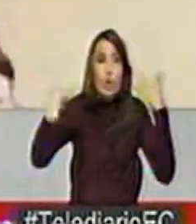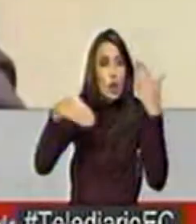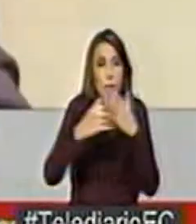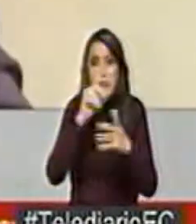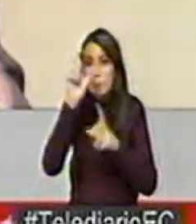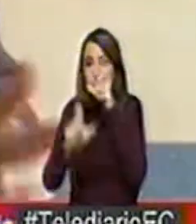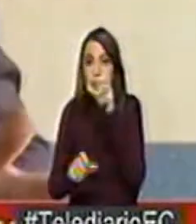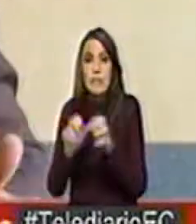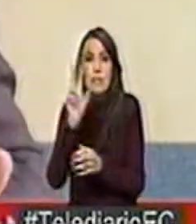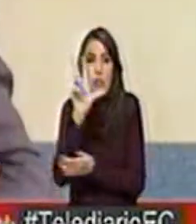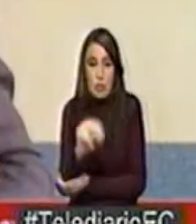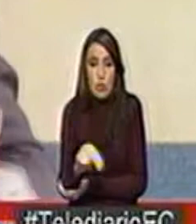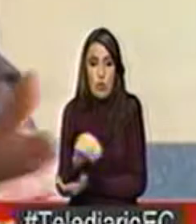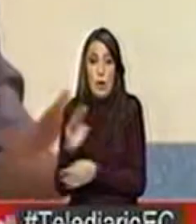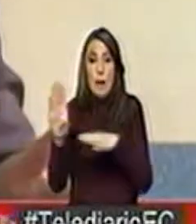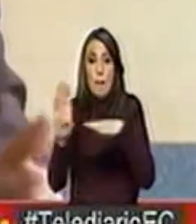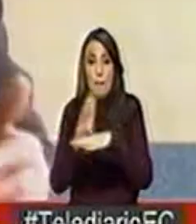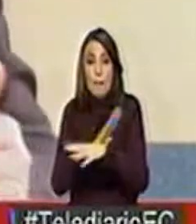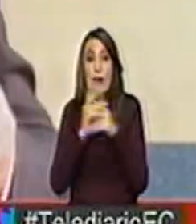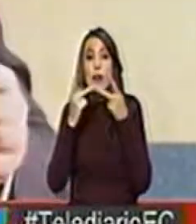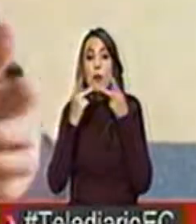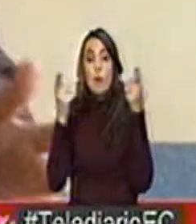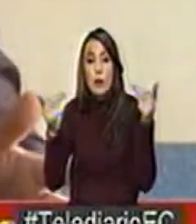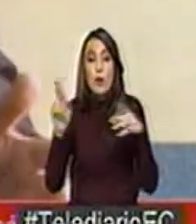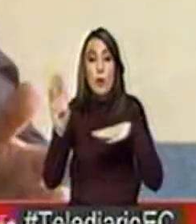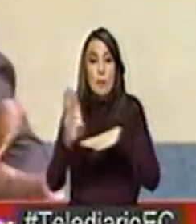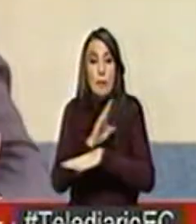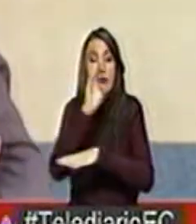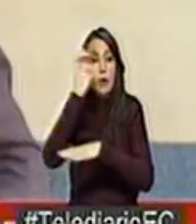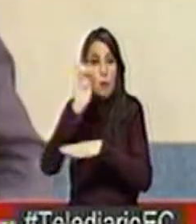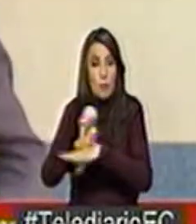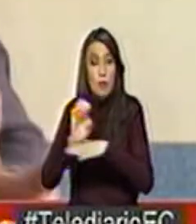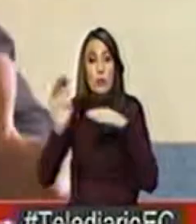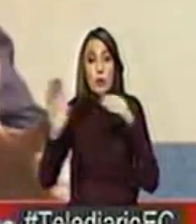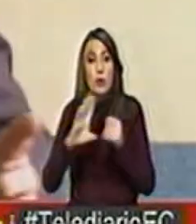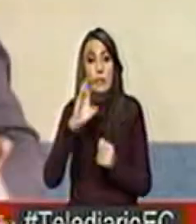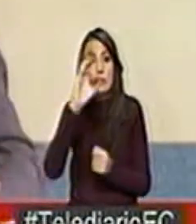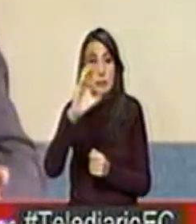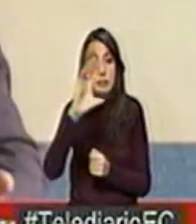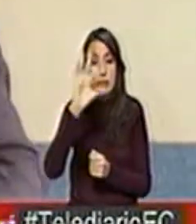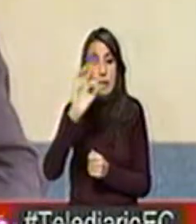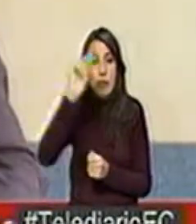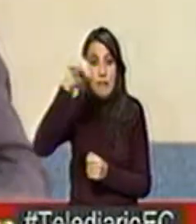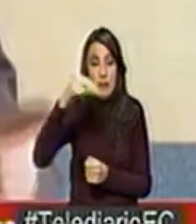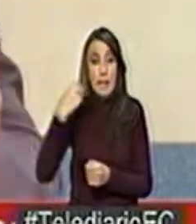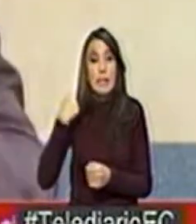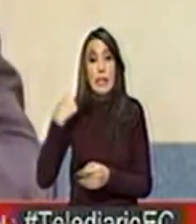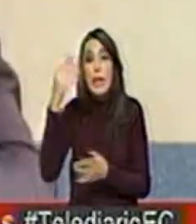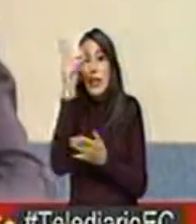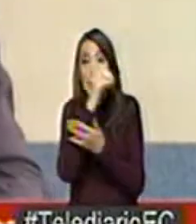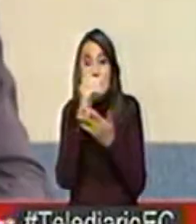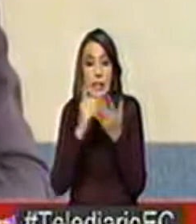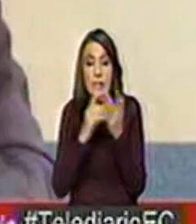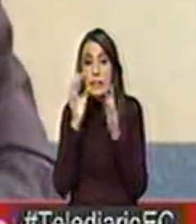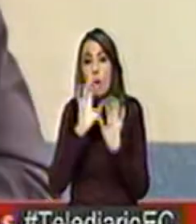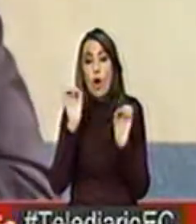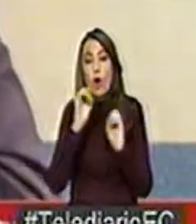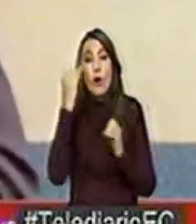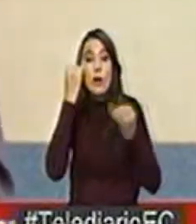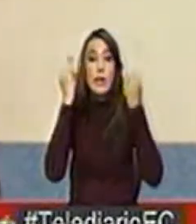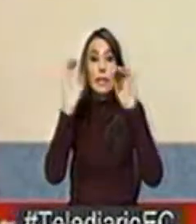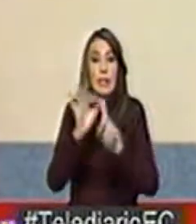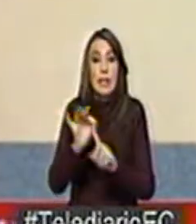sectores a través de la banca pública van ecuador- la corporación financiera hemos diseñado créditos específicos que